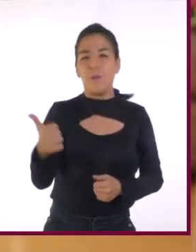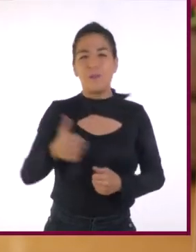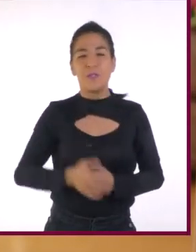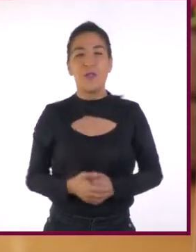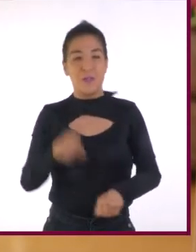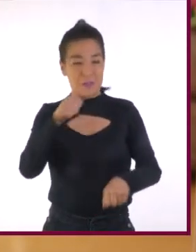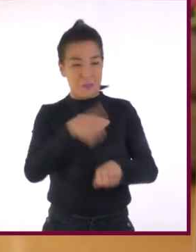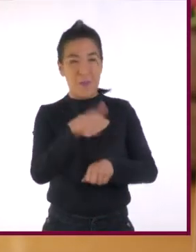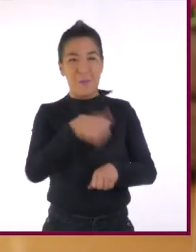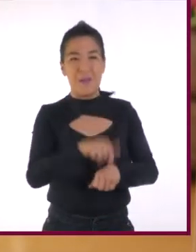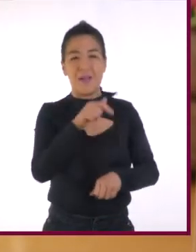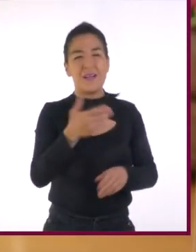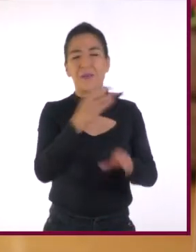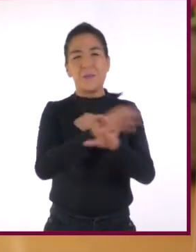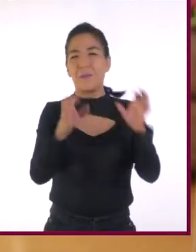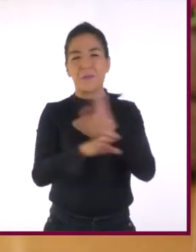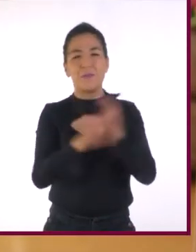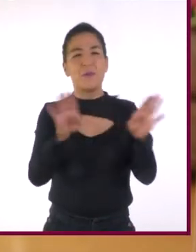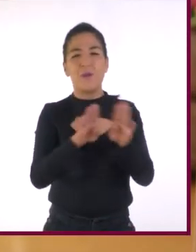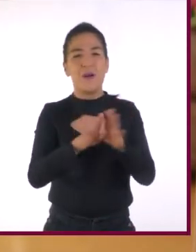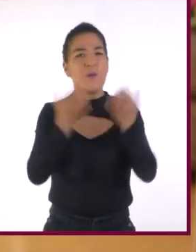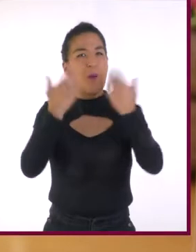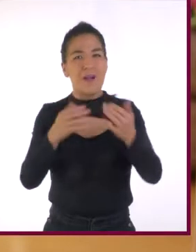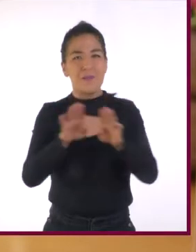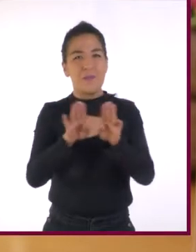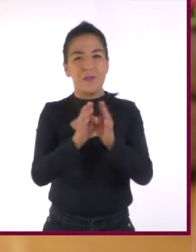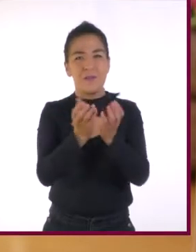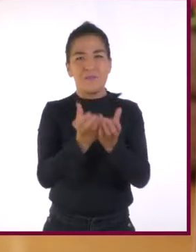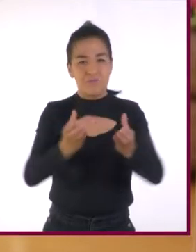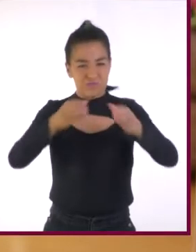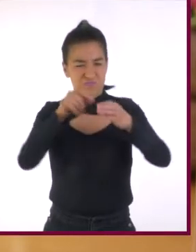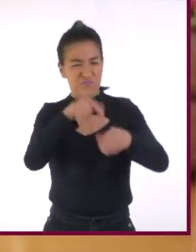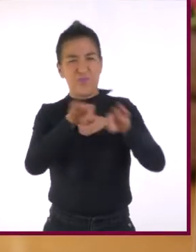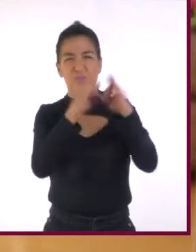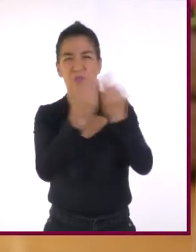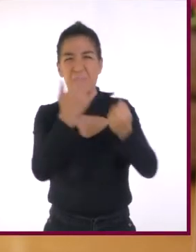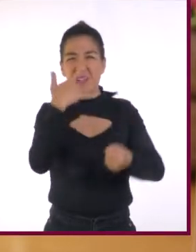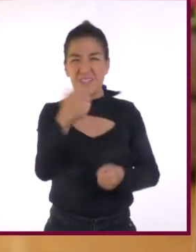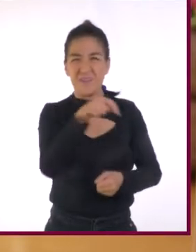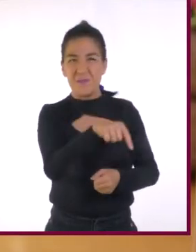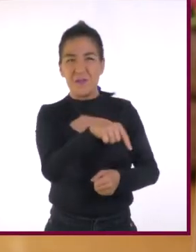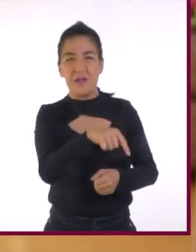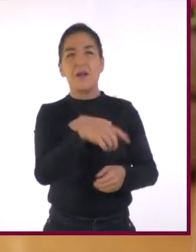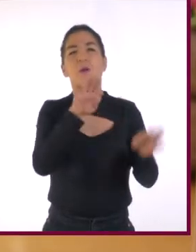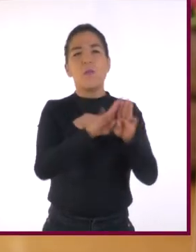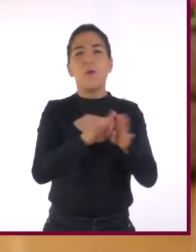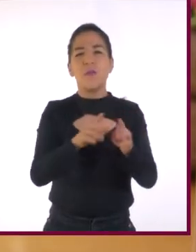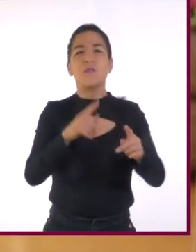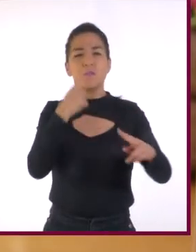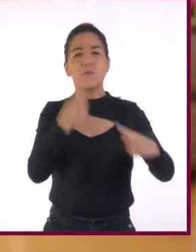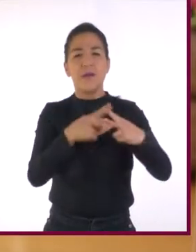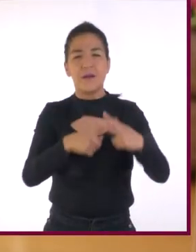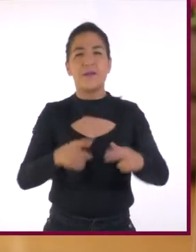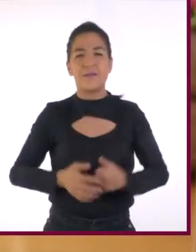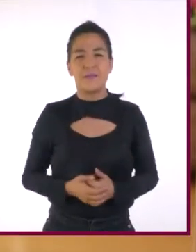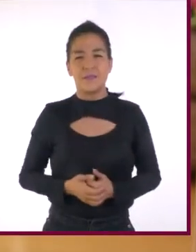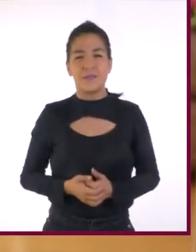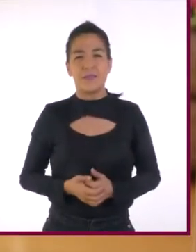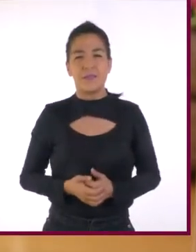fácilmente. En cambio, cuando tenemos un objeto que no es completamente homogéneo o que tiene una forma rara, pues la forma de